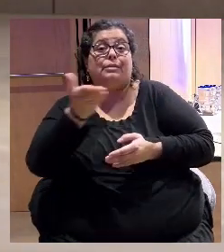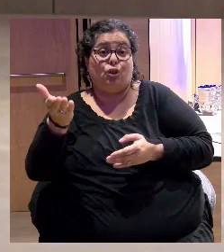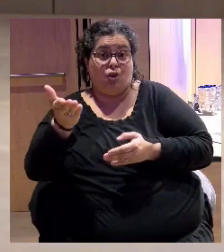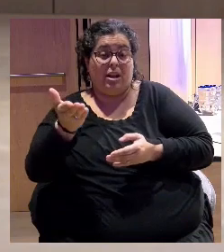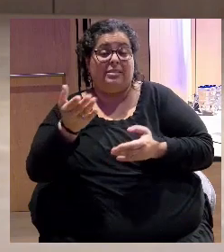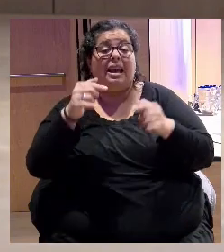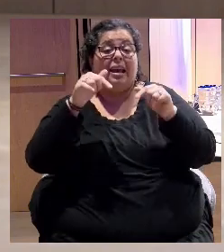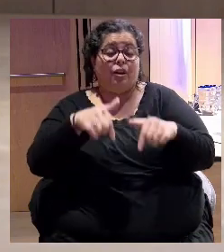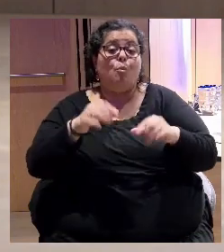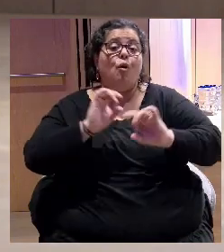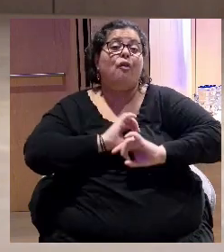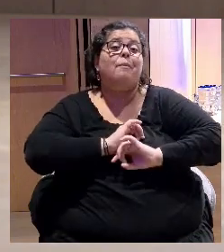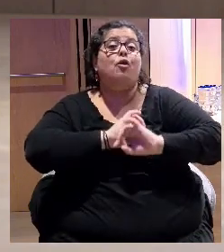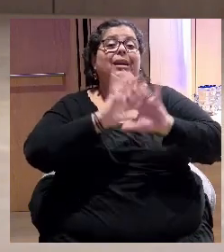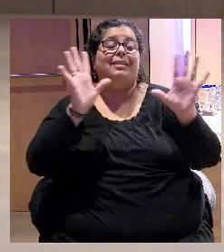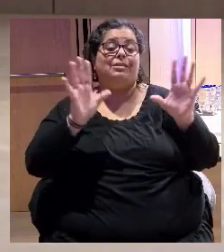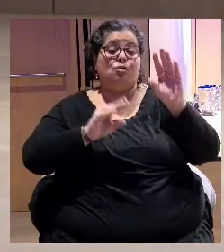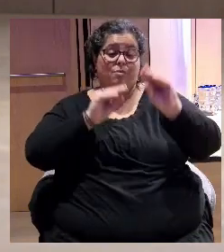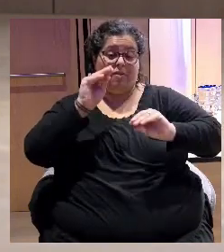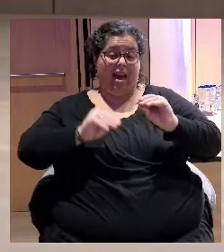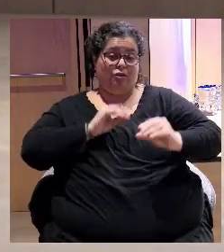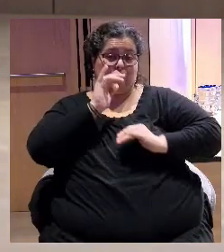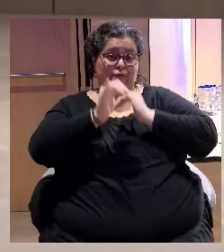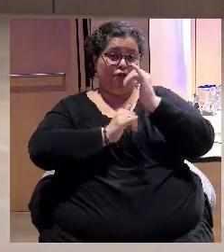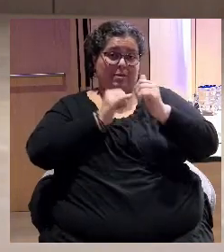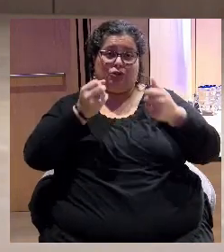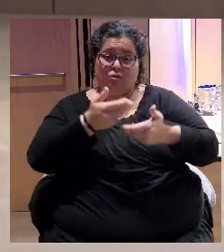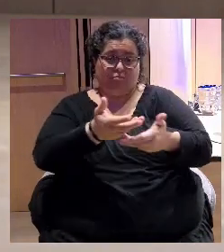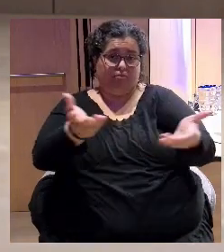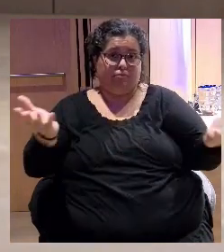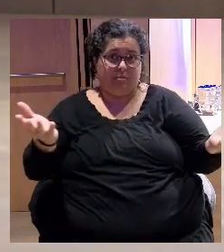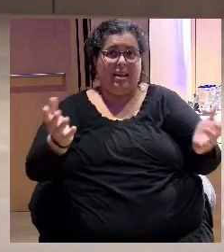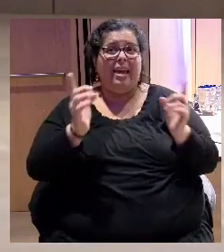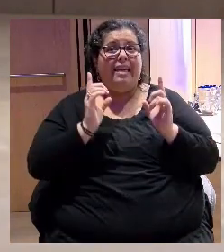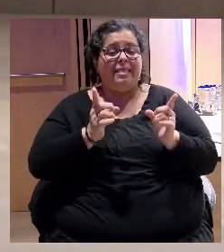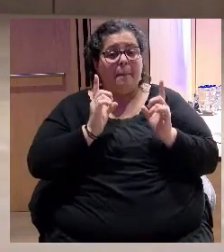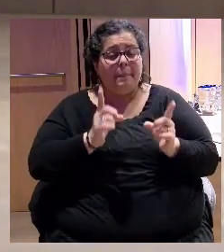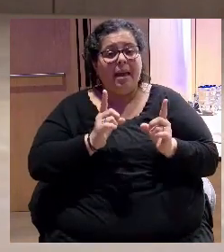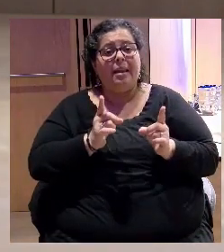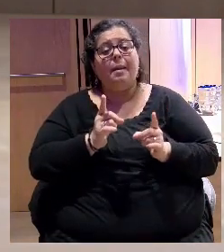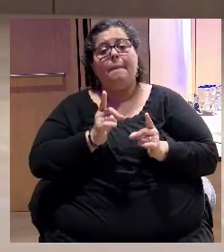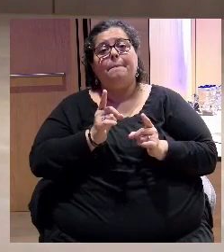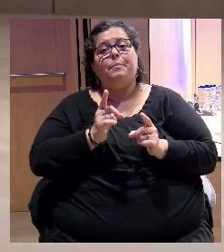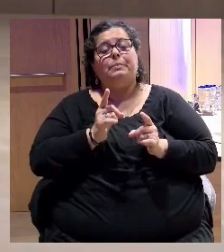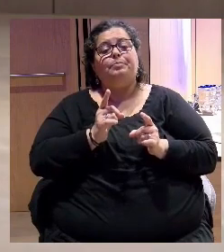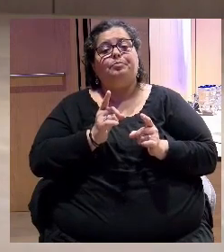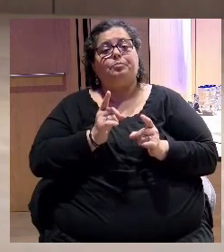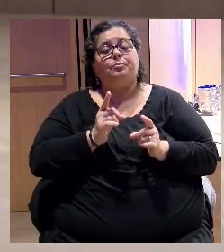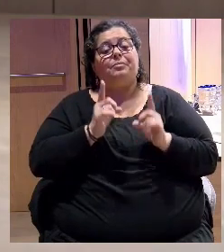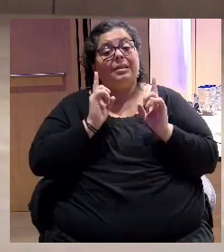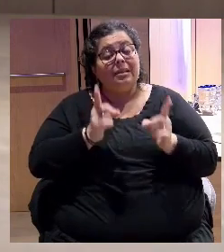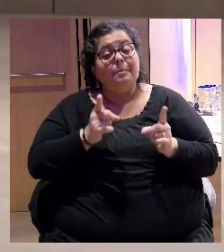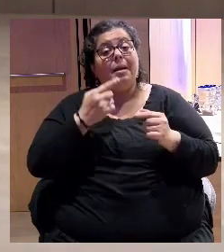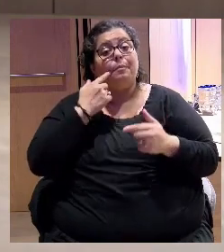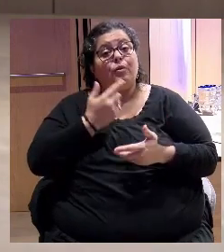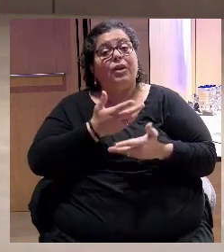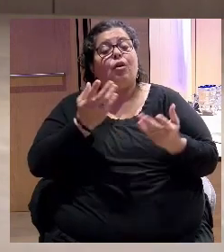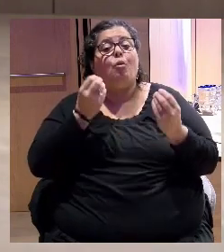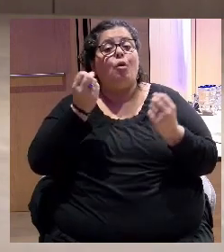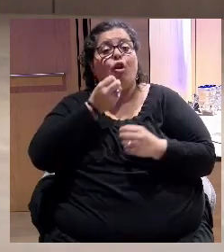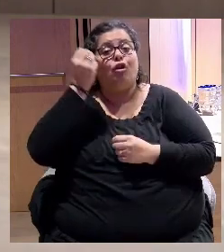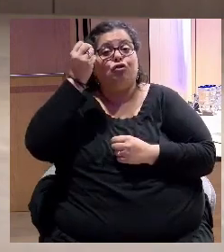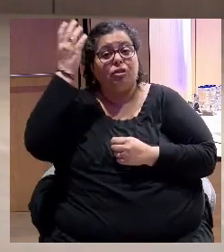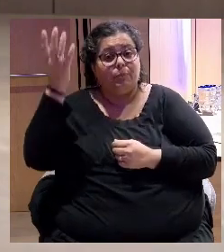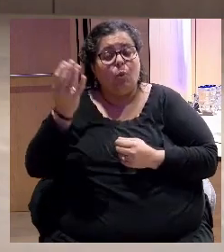de democratizar los datos, y creo que una de las recomendaciones había de esto de ponerle ese cuerpo teórico, eso conceptual,